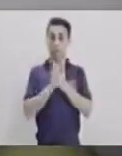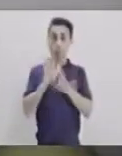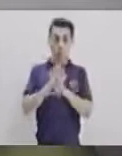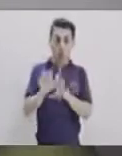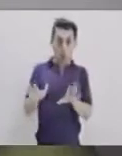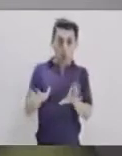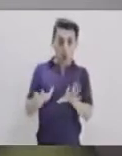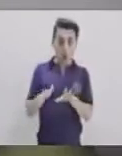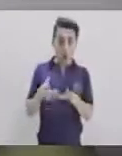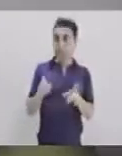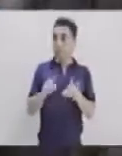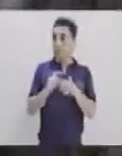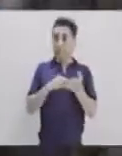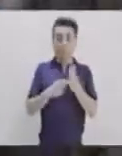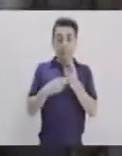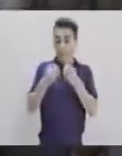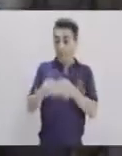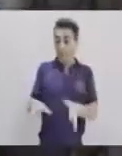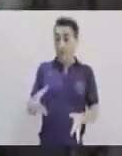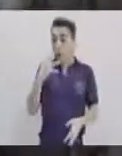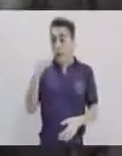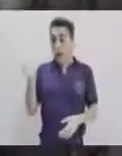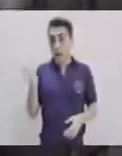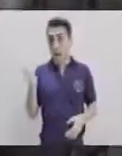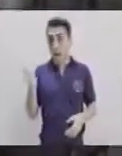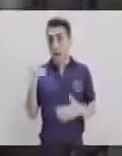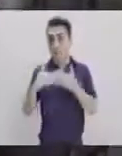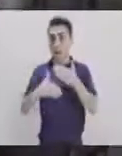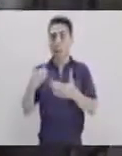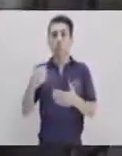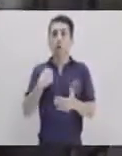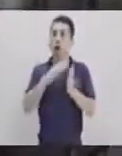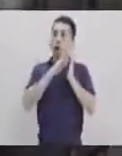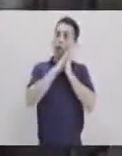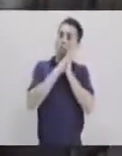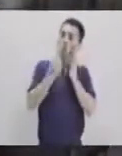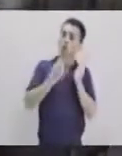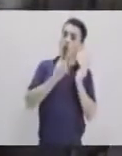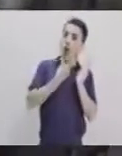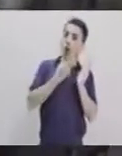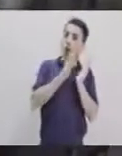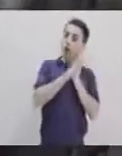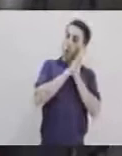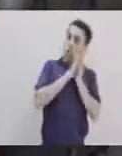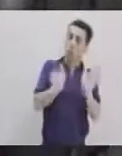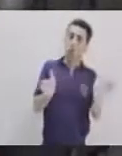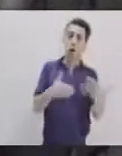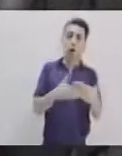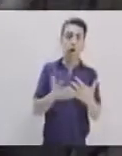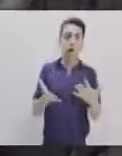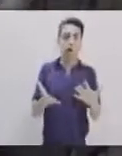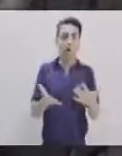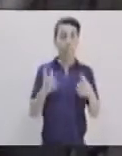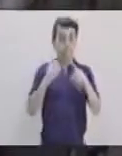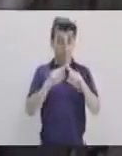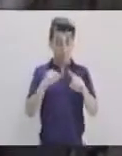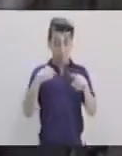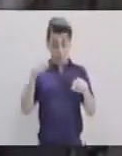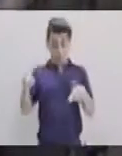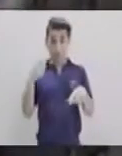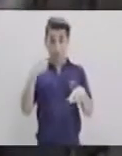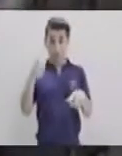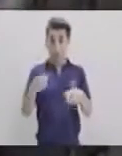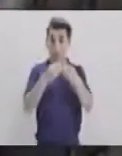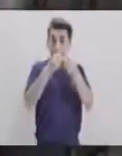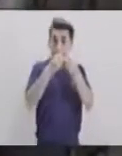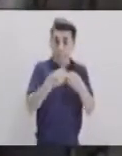traía también, el dormir sola en mi habitación y tantas cosas. Pero lo peor que podemos hacer nosotros cuando hay una